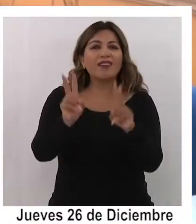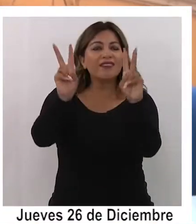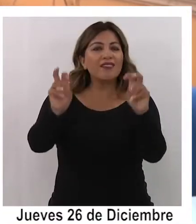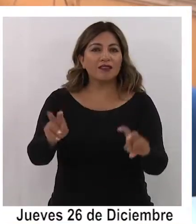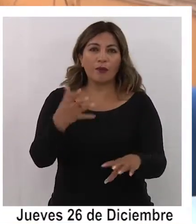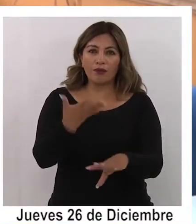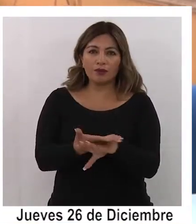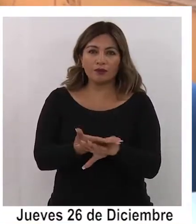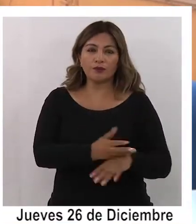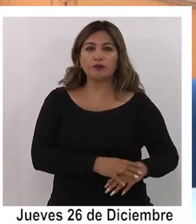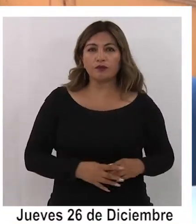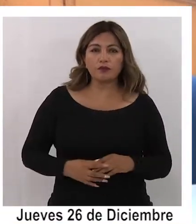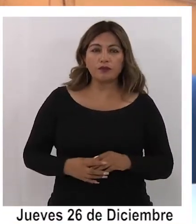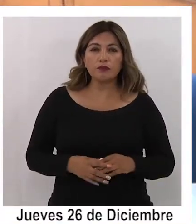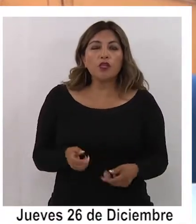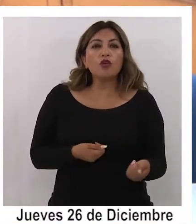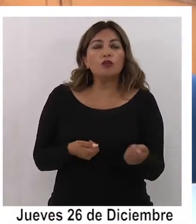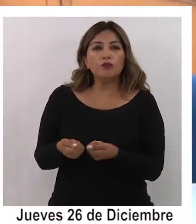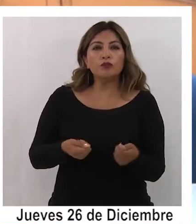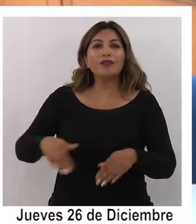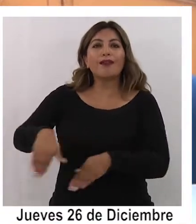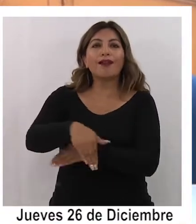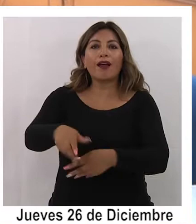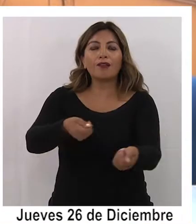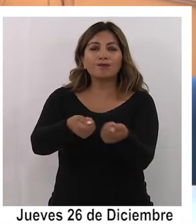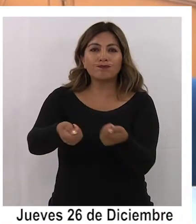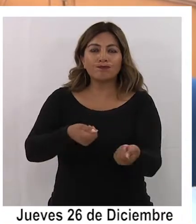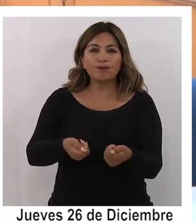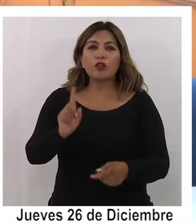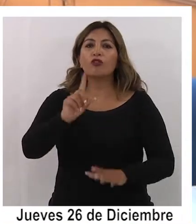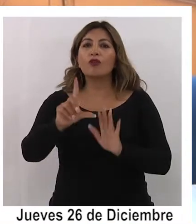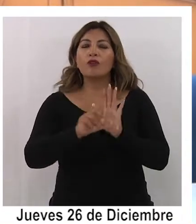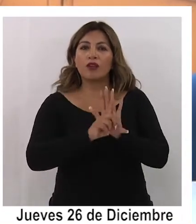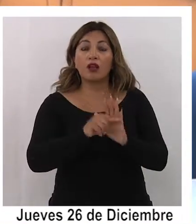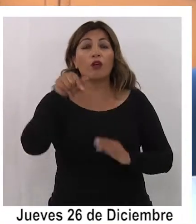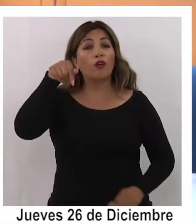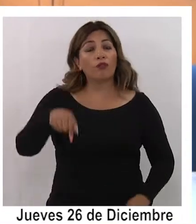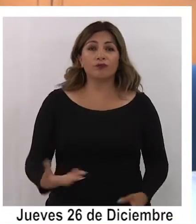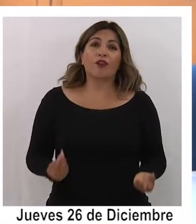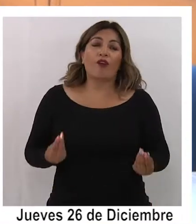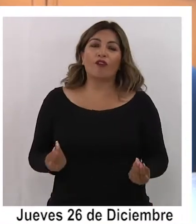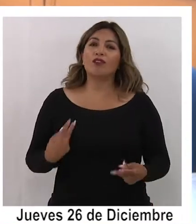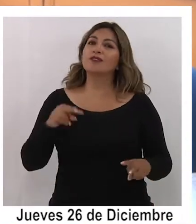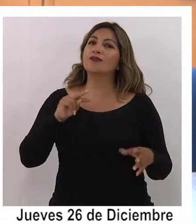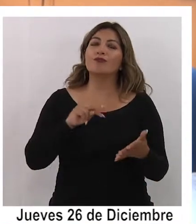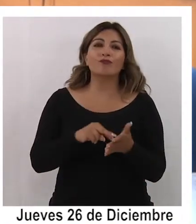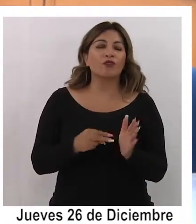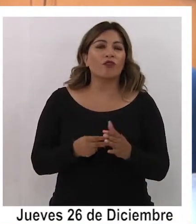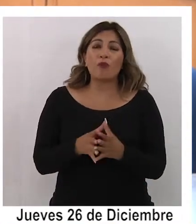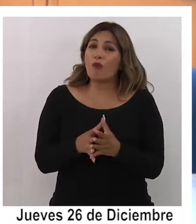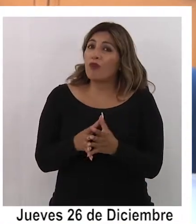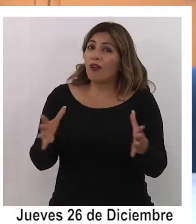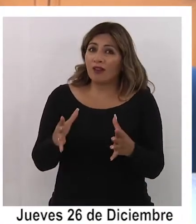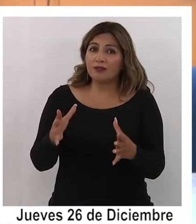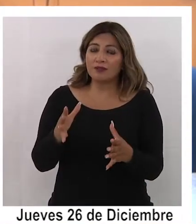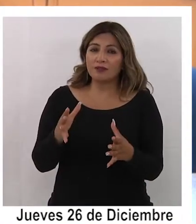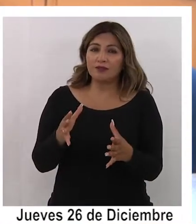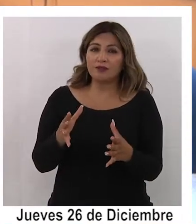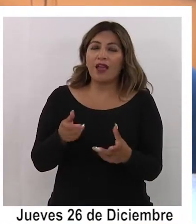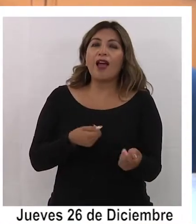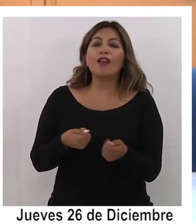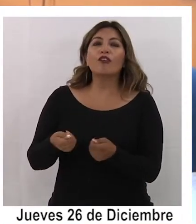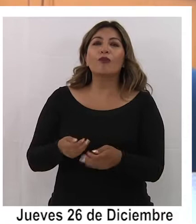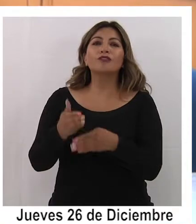tema de la existencia de los comerciantes ambulantes ilegales que obviamente perjudican enormemente